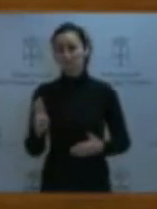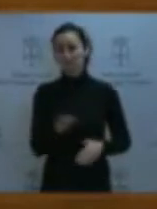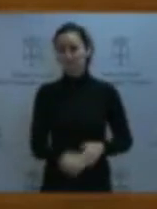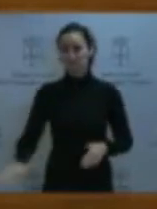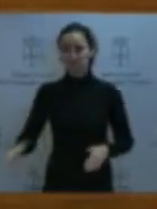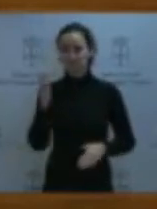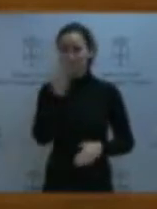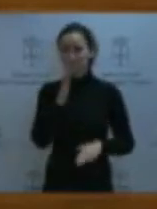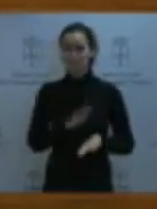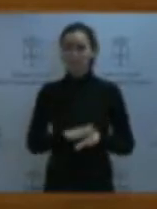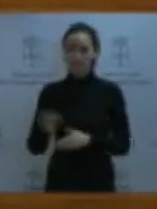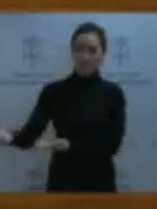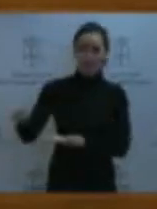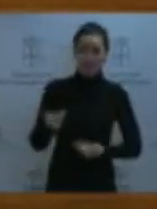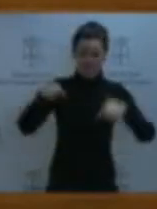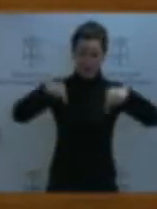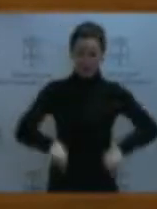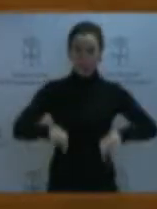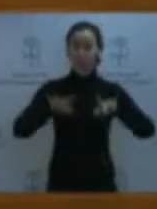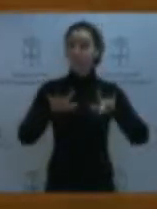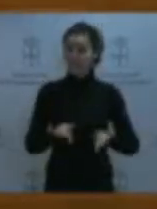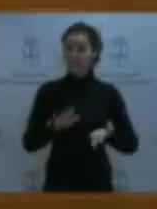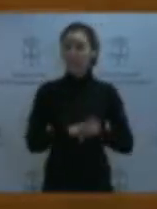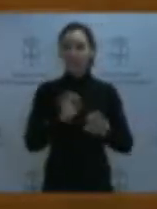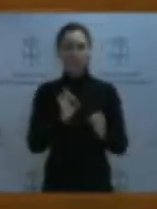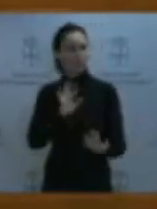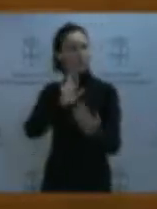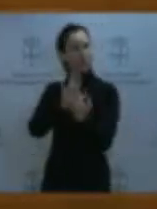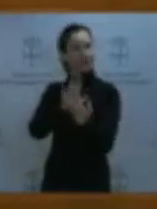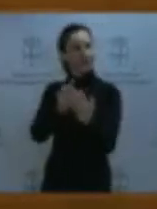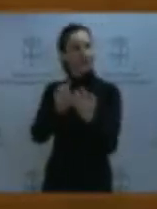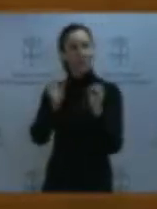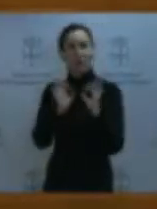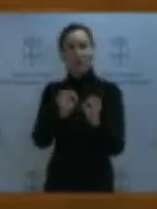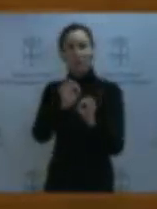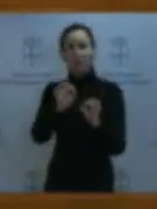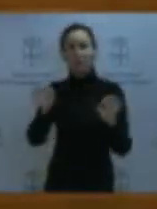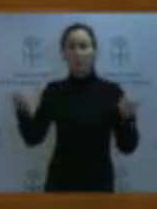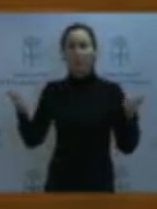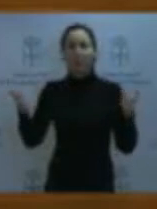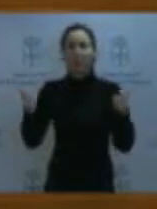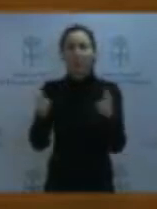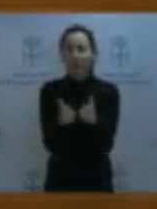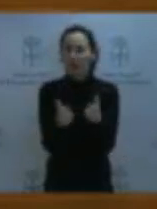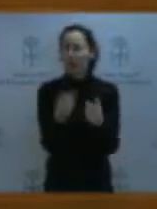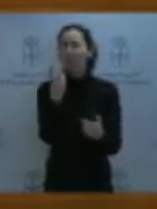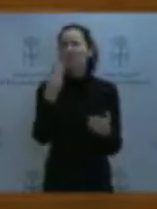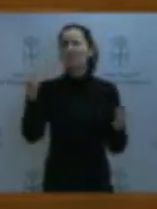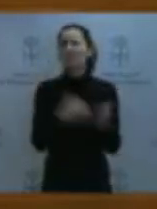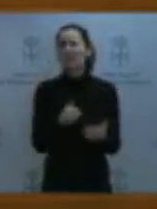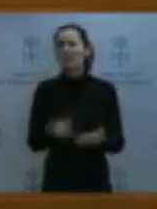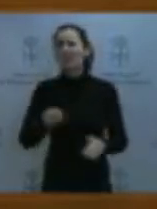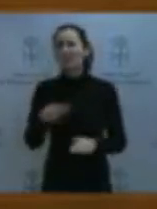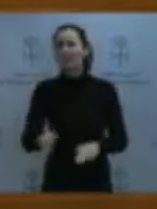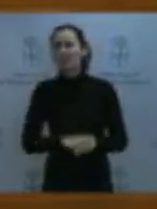nuestra tierra, en enfrentarse al declive demográfico, mucho mejor que poner sobre un papel que nos vamos a gastar más de 2.000 millones de euros en los